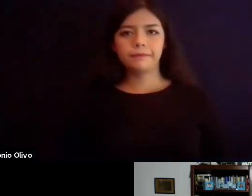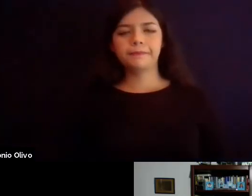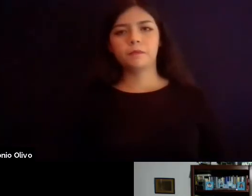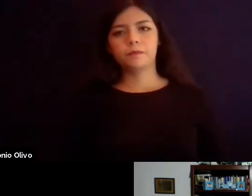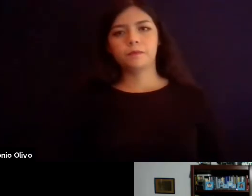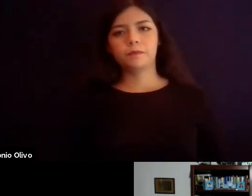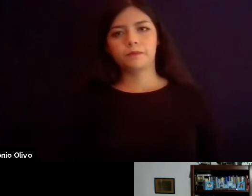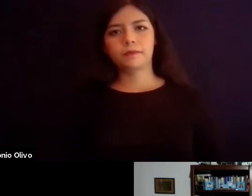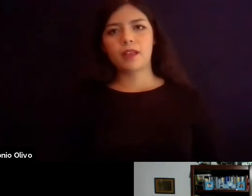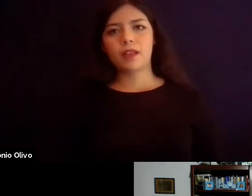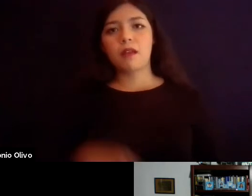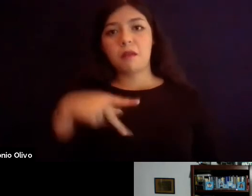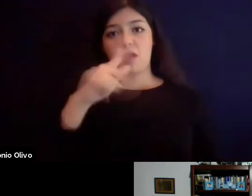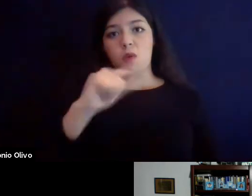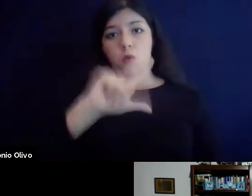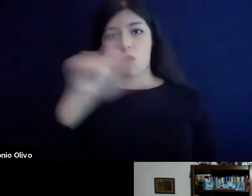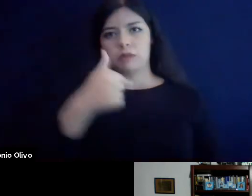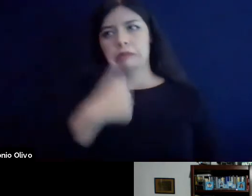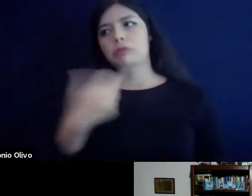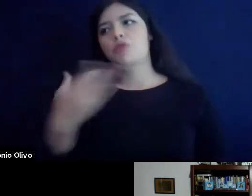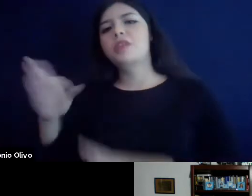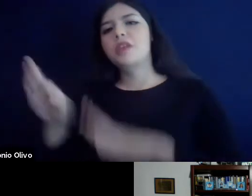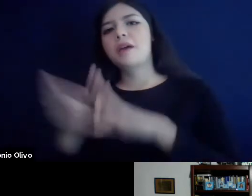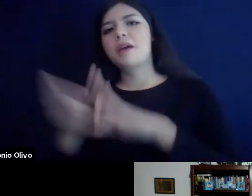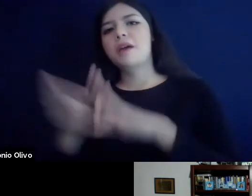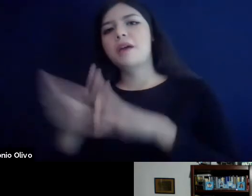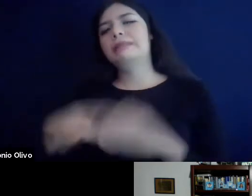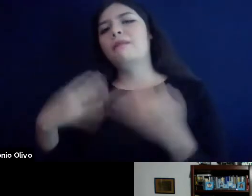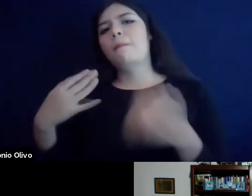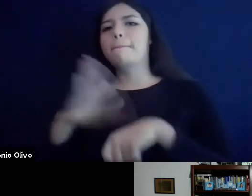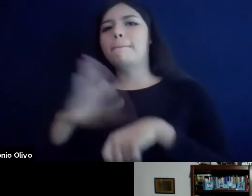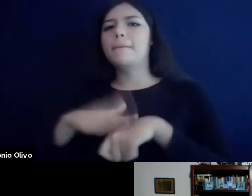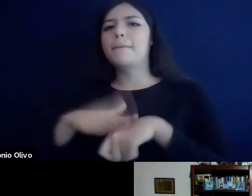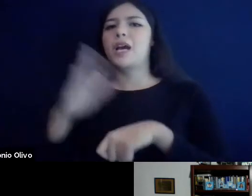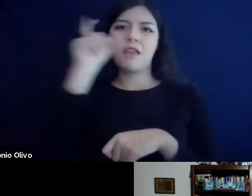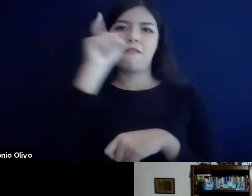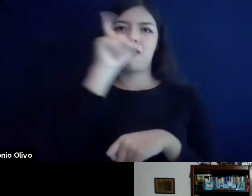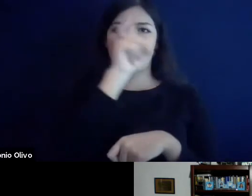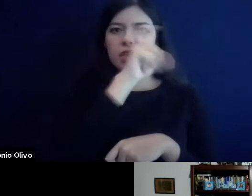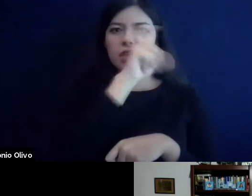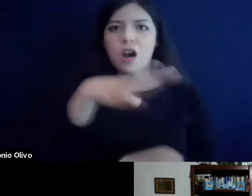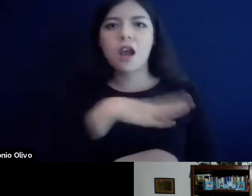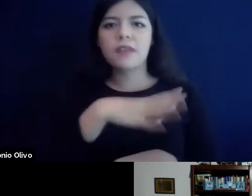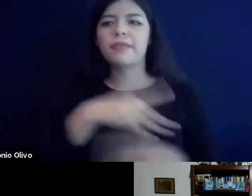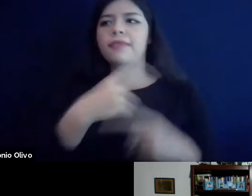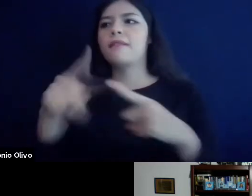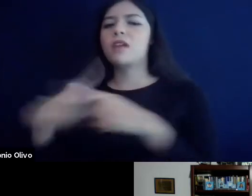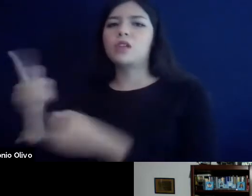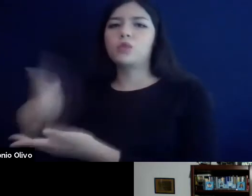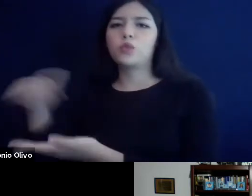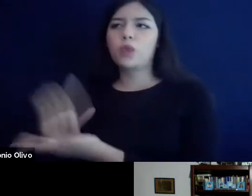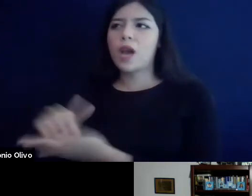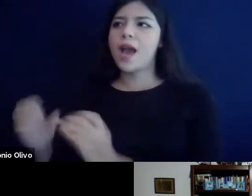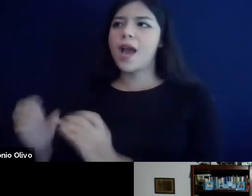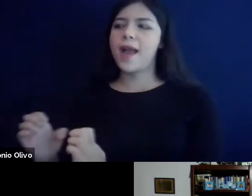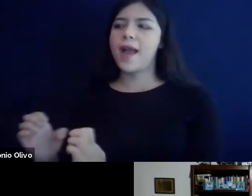de enfrentarme a la práctica laboral, pues me encontraba con edificios y públicos en aquel entonces todavía casi ninguno tenía